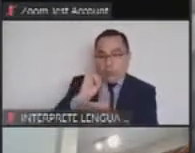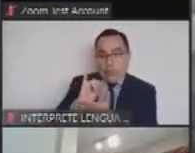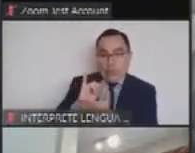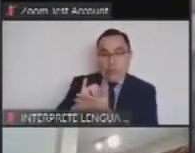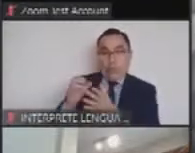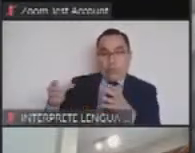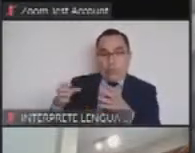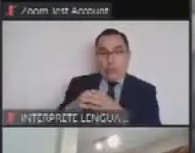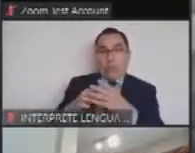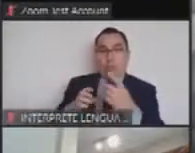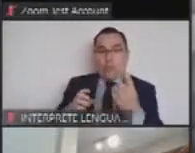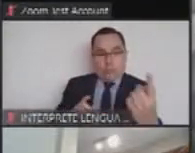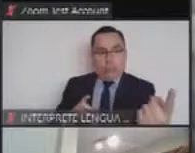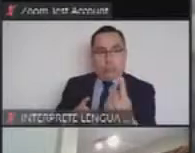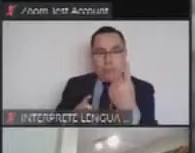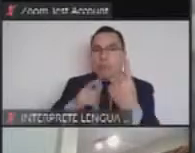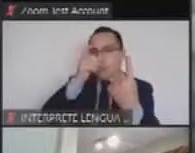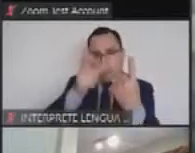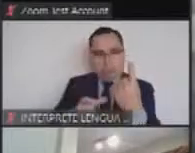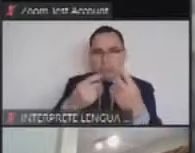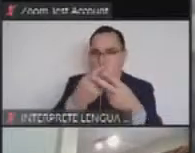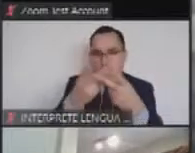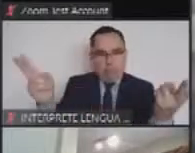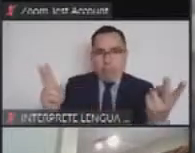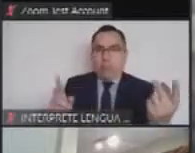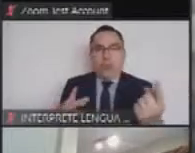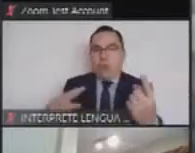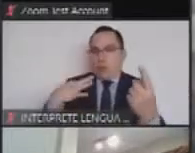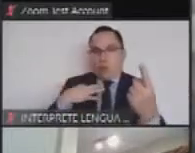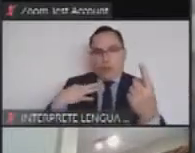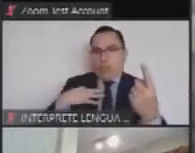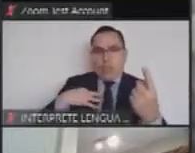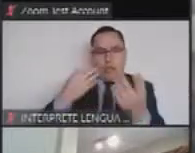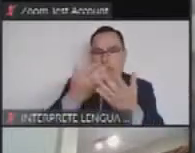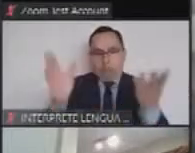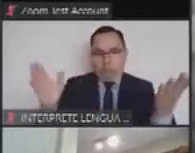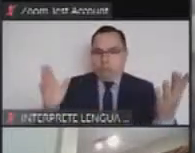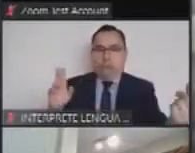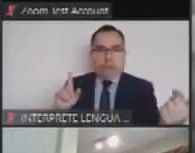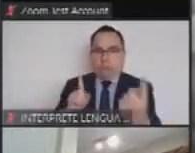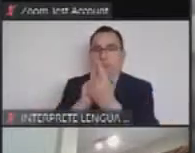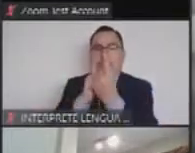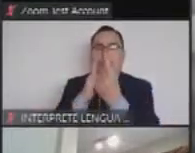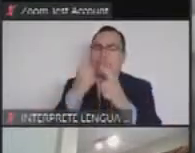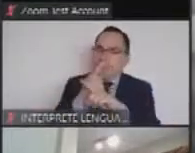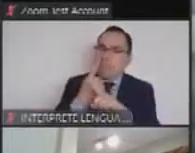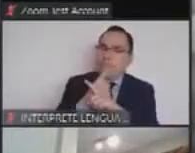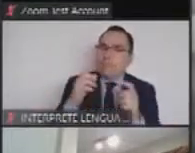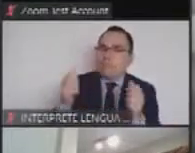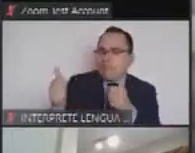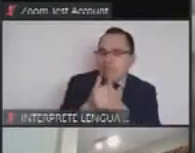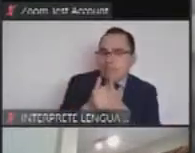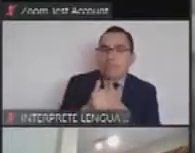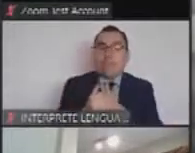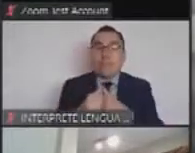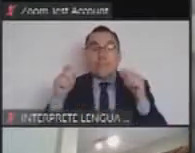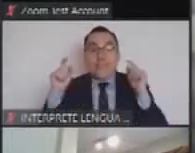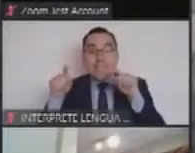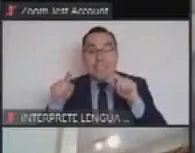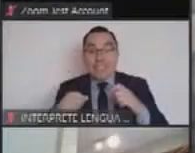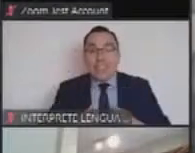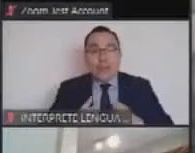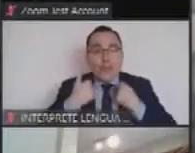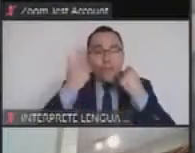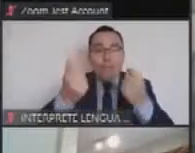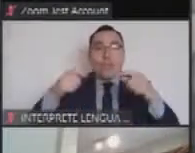y los usuarios, ¿ya? O ciudadanos en general. De manera que estos son los esfuerzos que se están